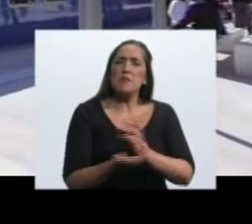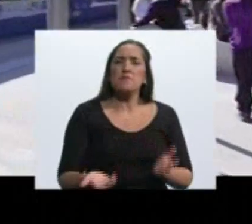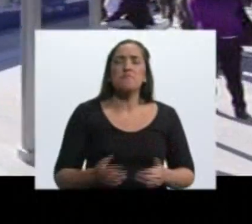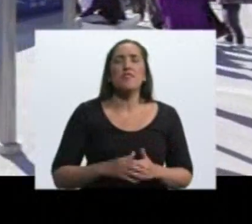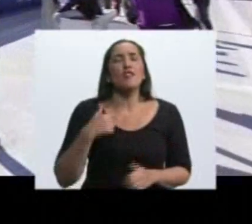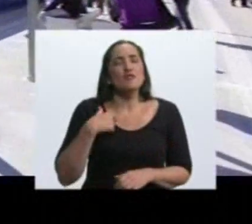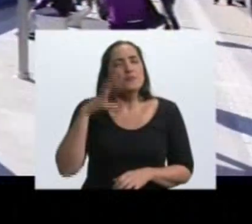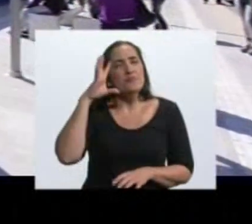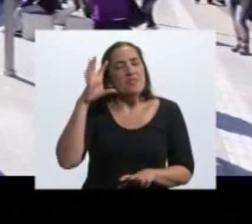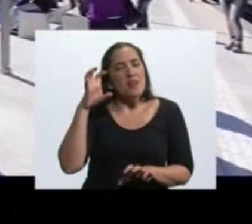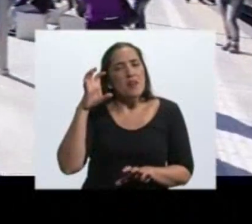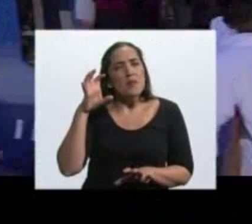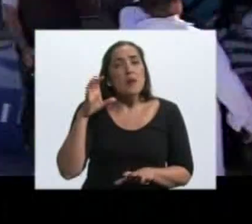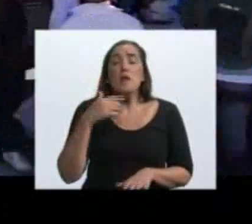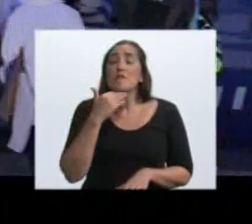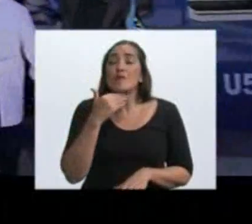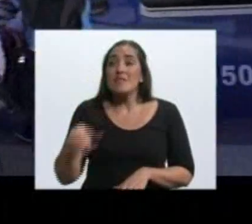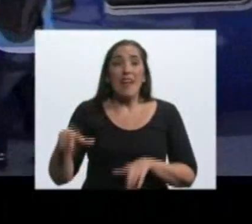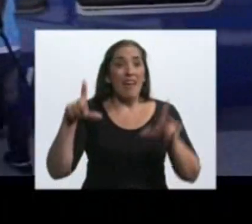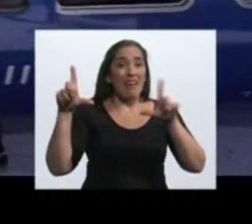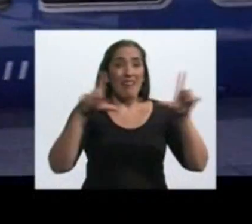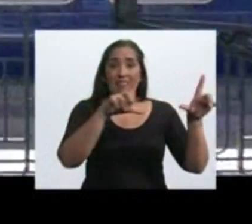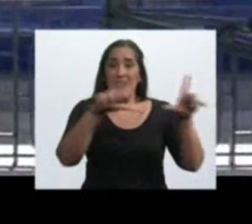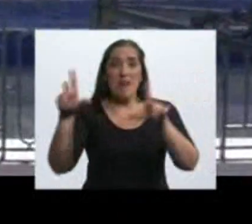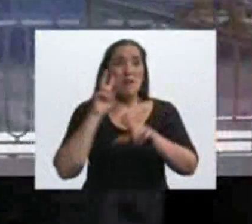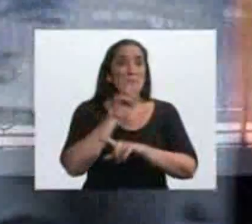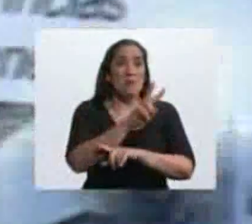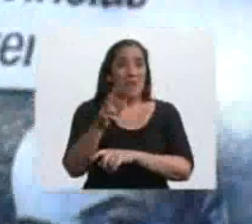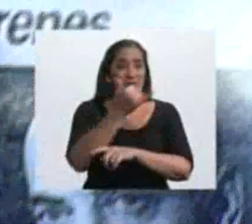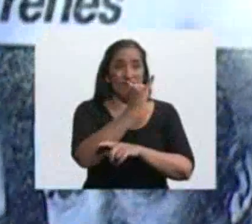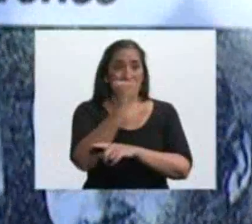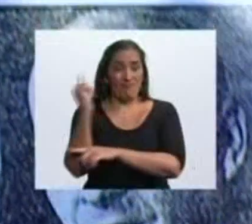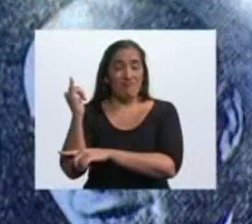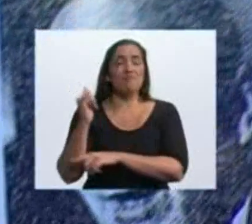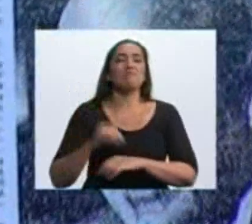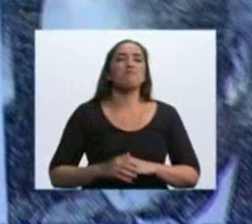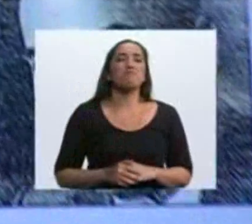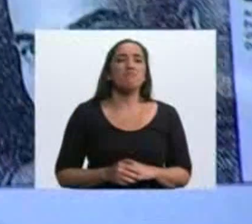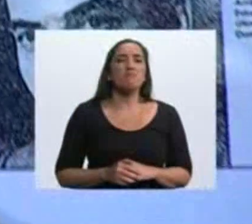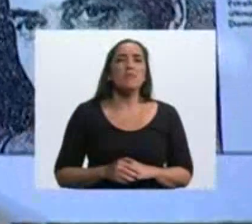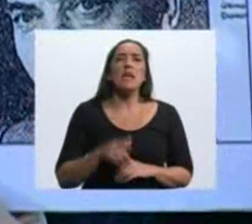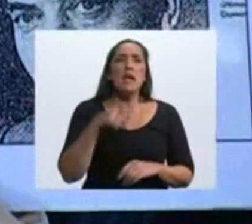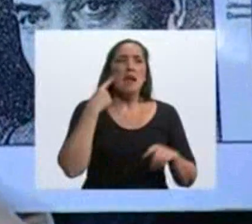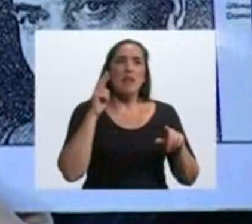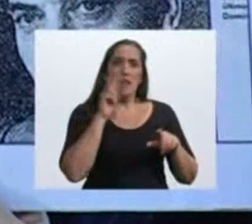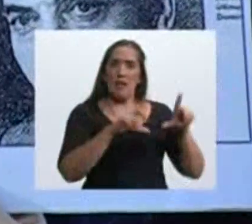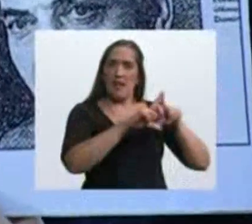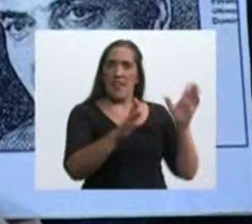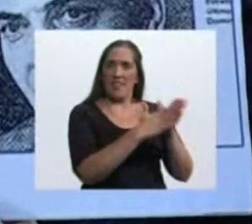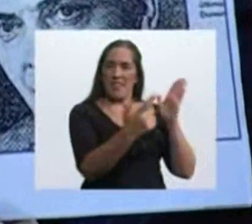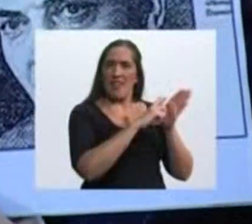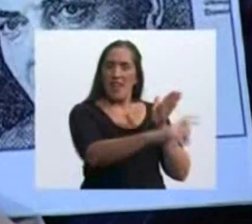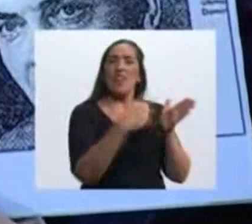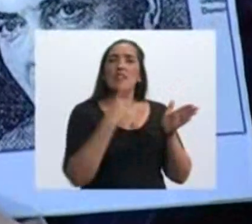estaba recordando, no sé si la cámara lo podrá tomar, desde mañana dice 13 provincias se